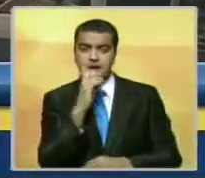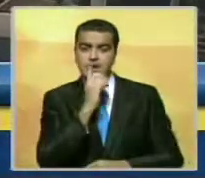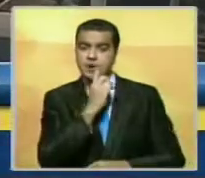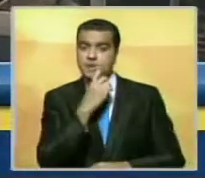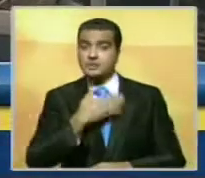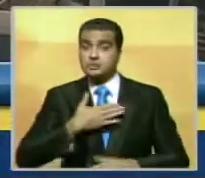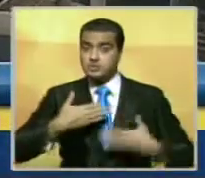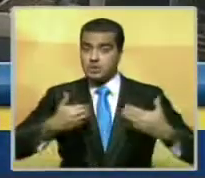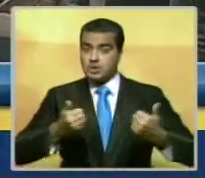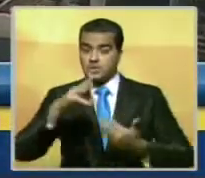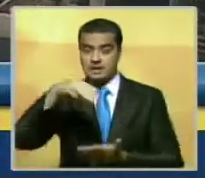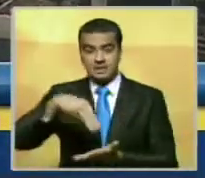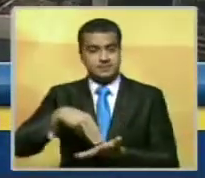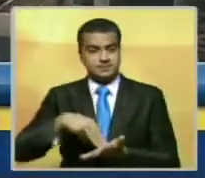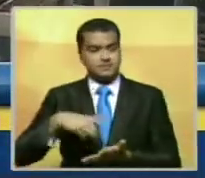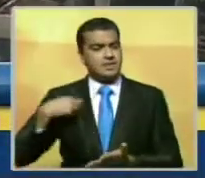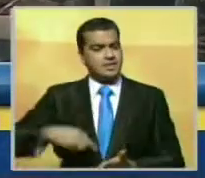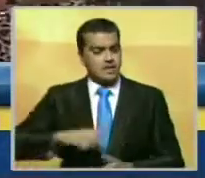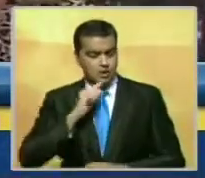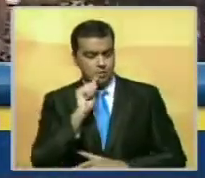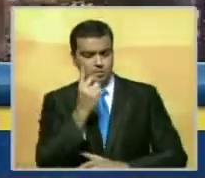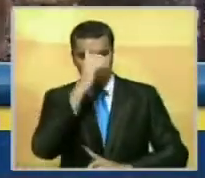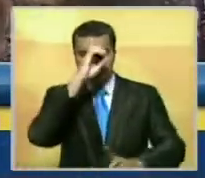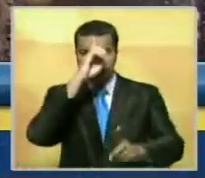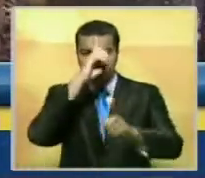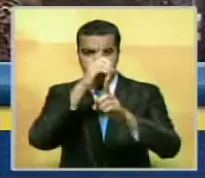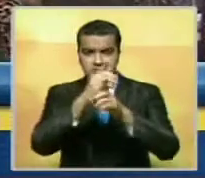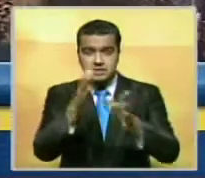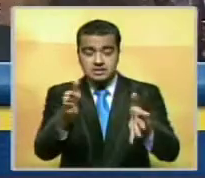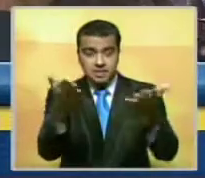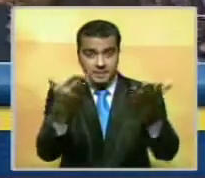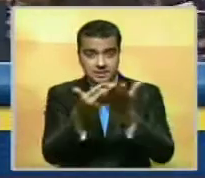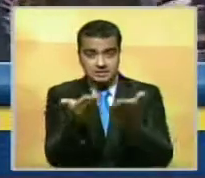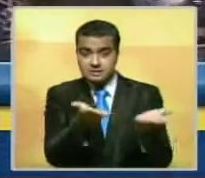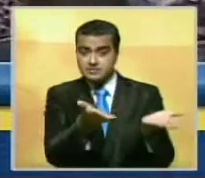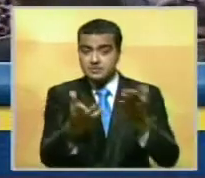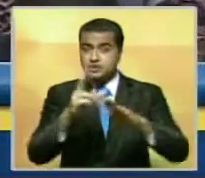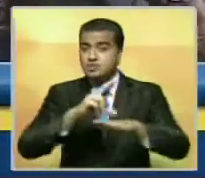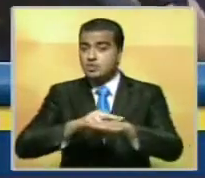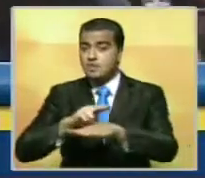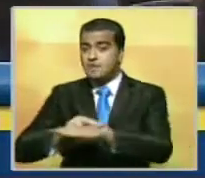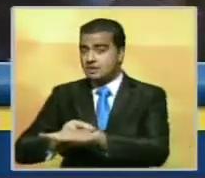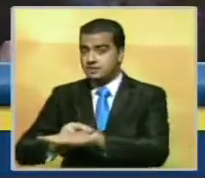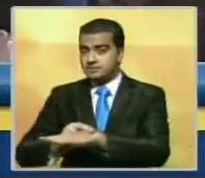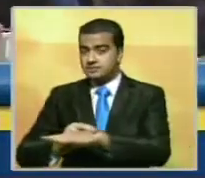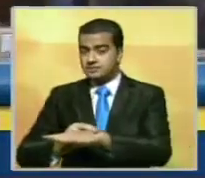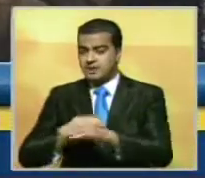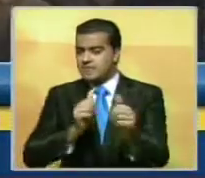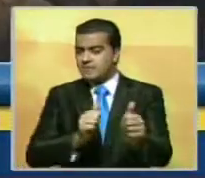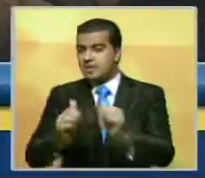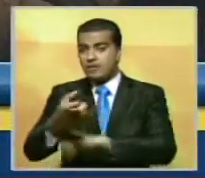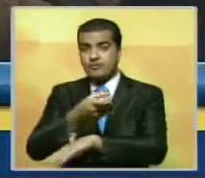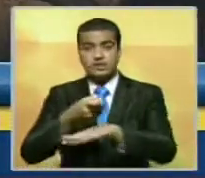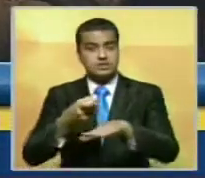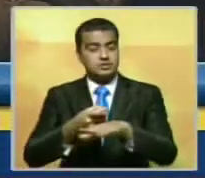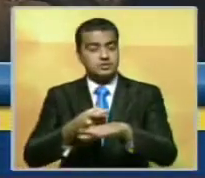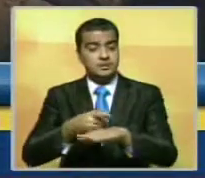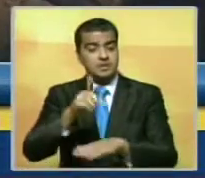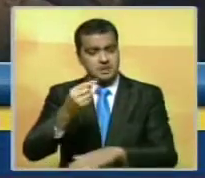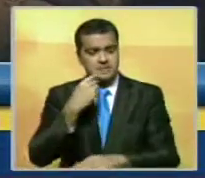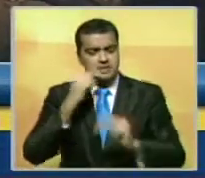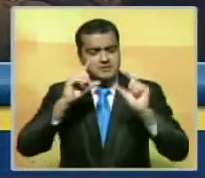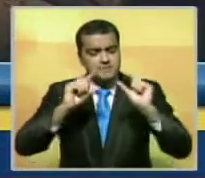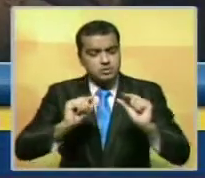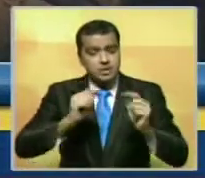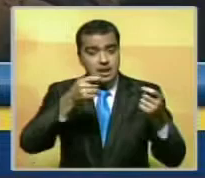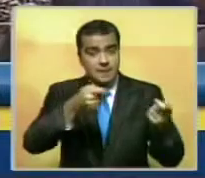Su Salud Miranda. Tendrá como objetivo principal incentivar servicios médicos en módulos dependientes de la gobernación y así disminuir